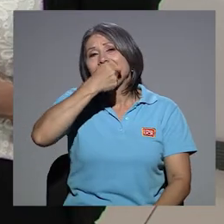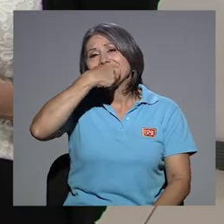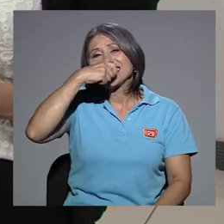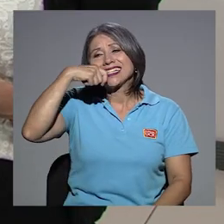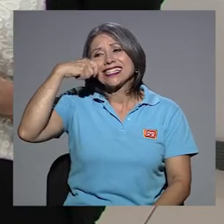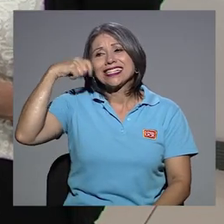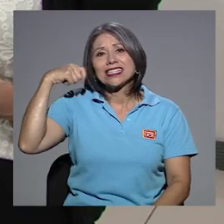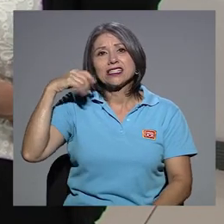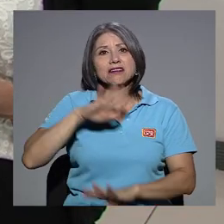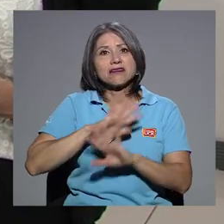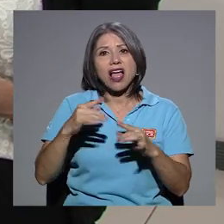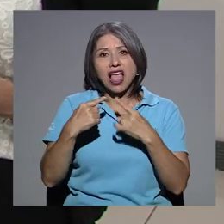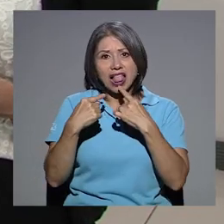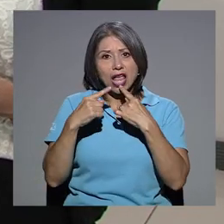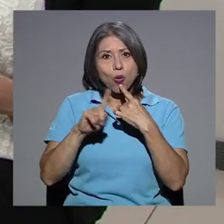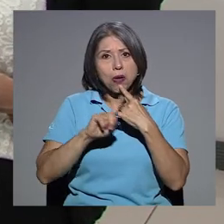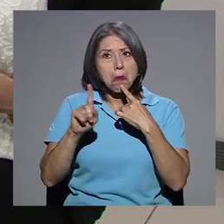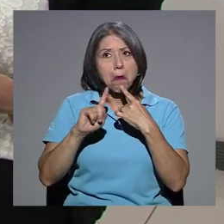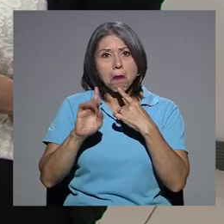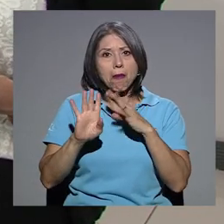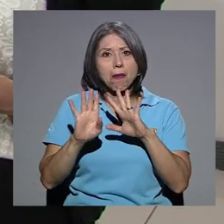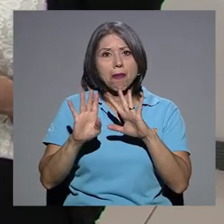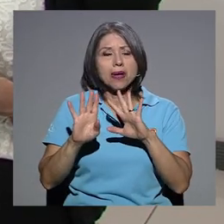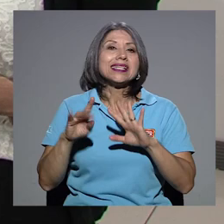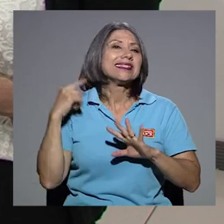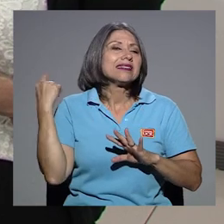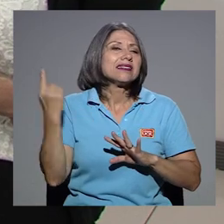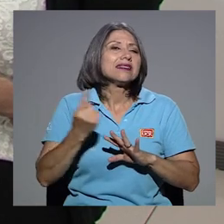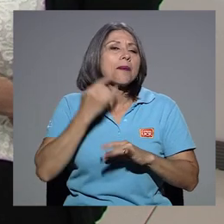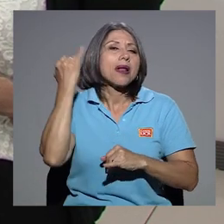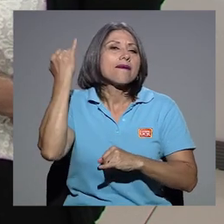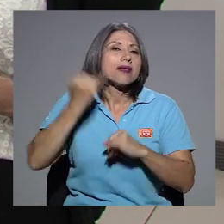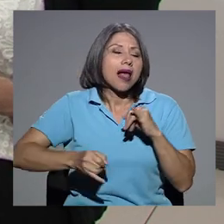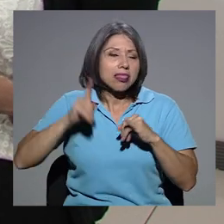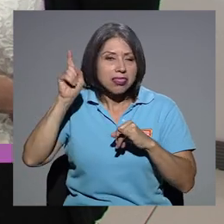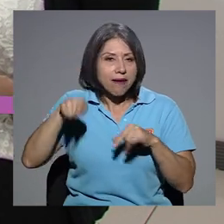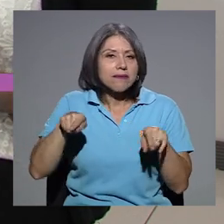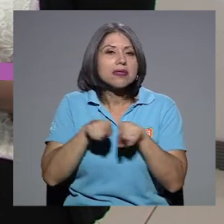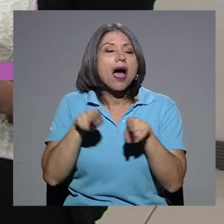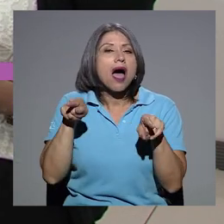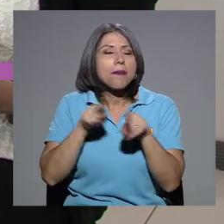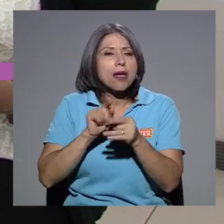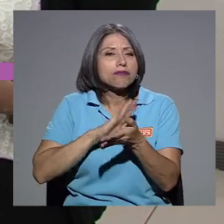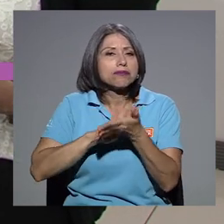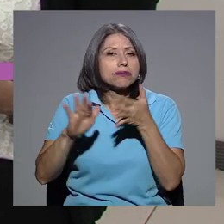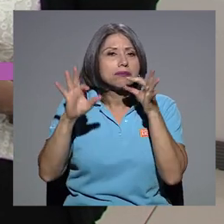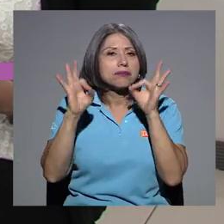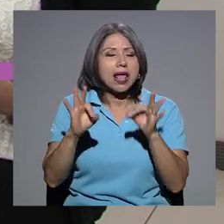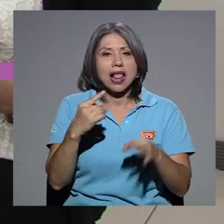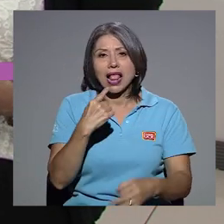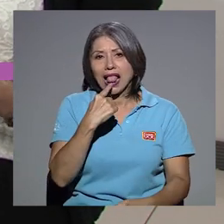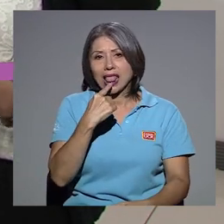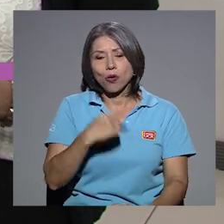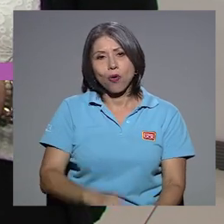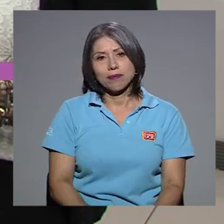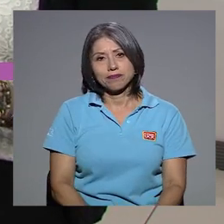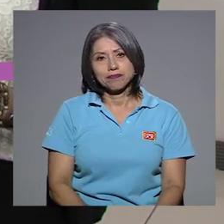y la lengua se llena de bacterias. Entonces, siempre al final hay que cepillar bien, bien, bien la lengua.